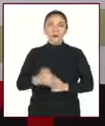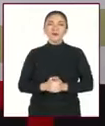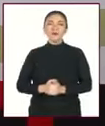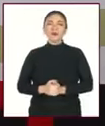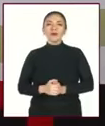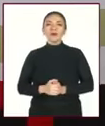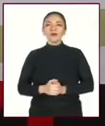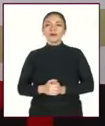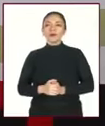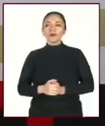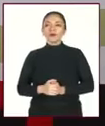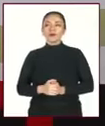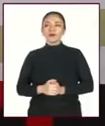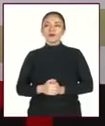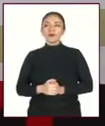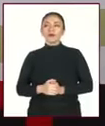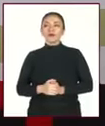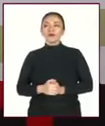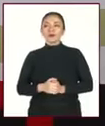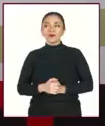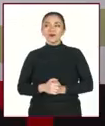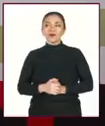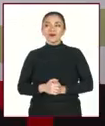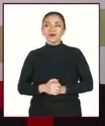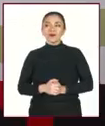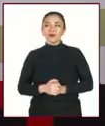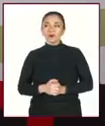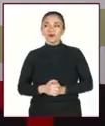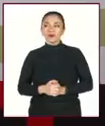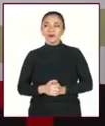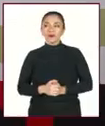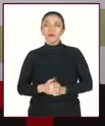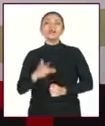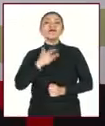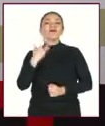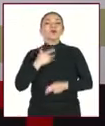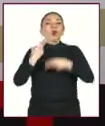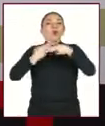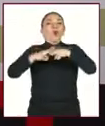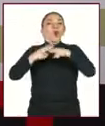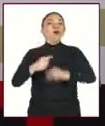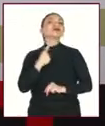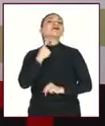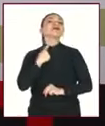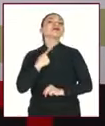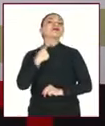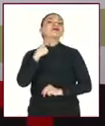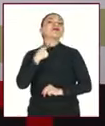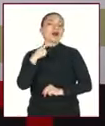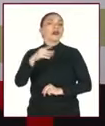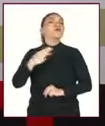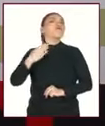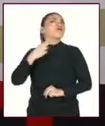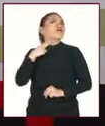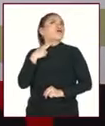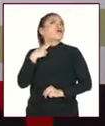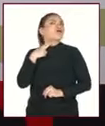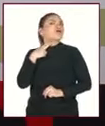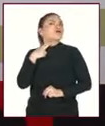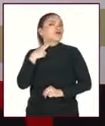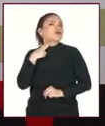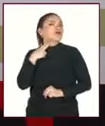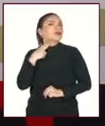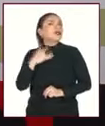presionando en esta zona, donde van a sentir como sus huesitos en la tráquea, van a presionar tantito hacia